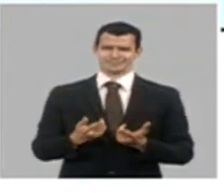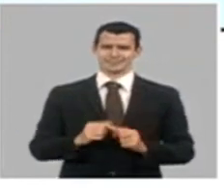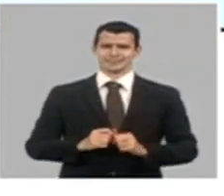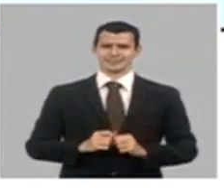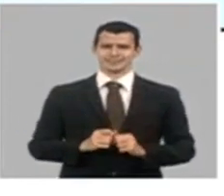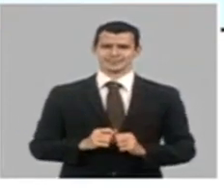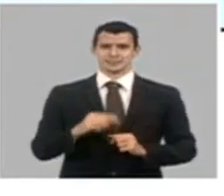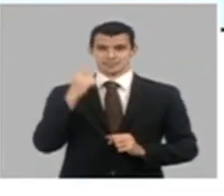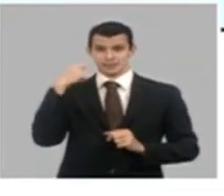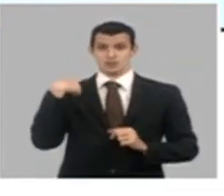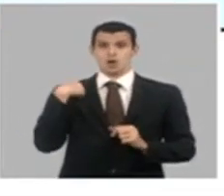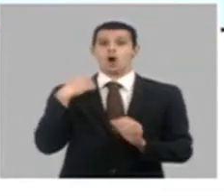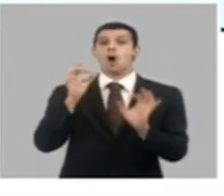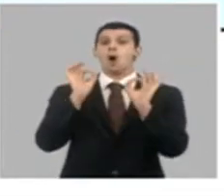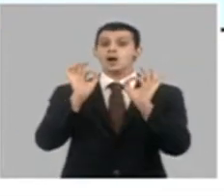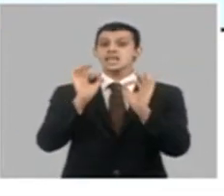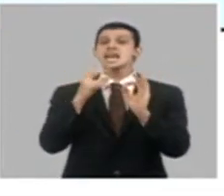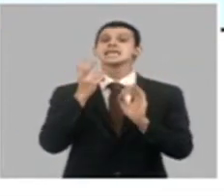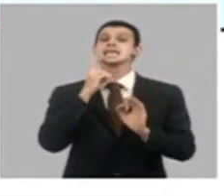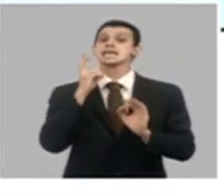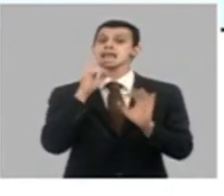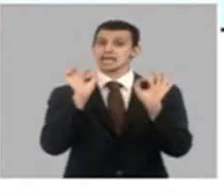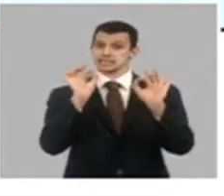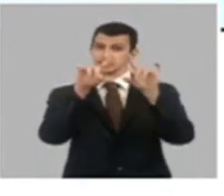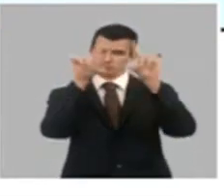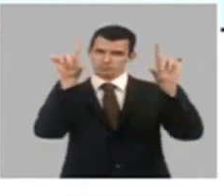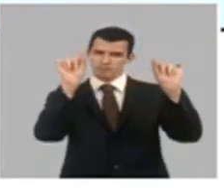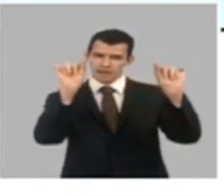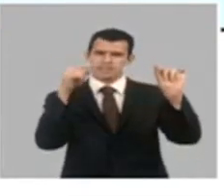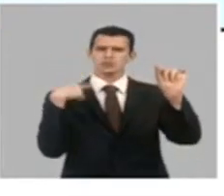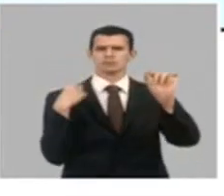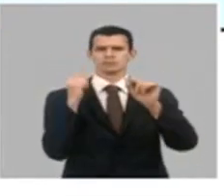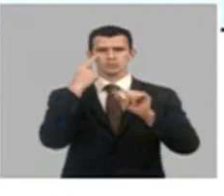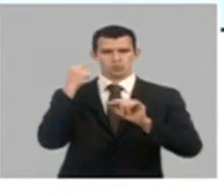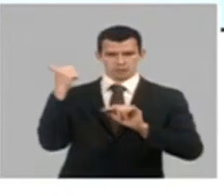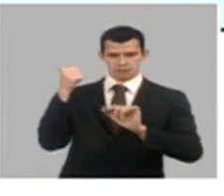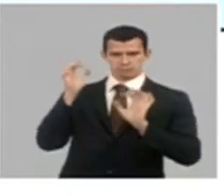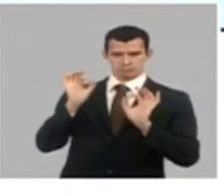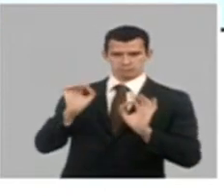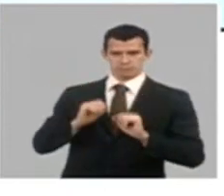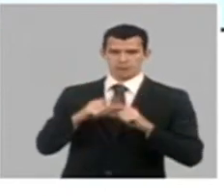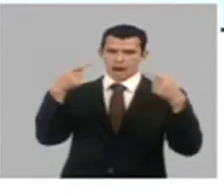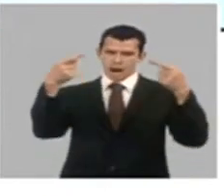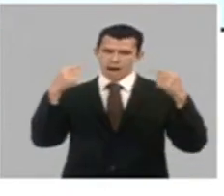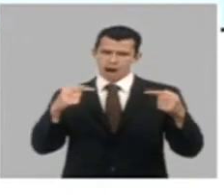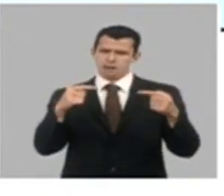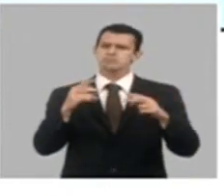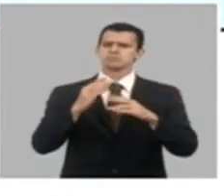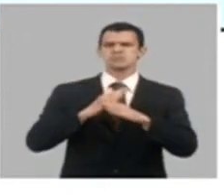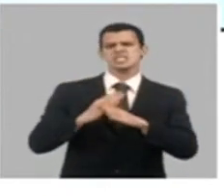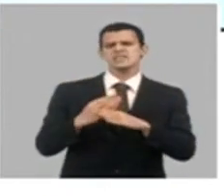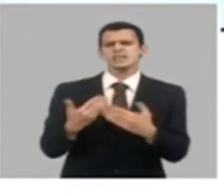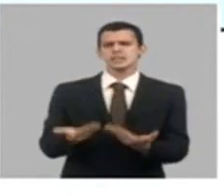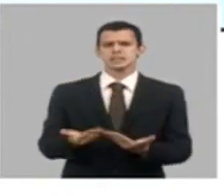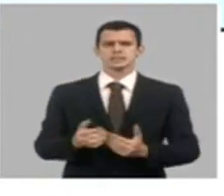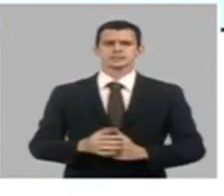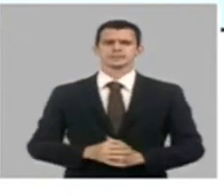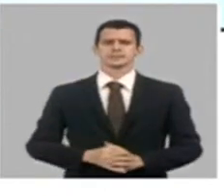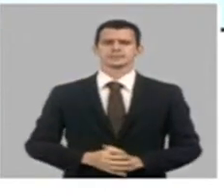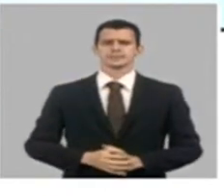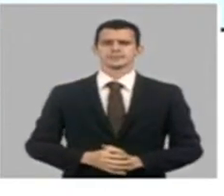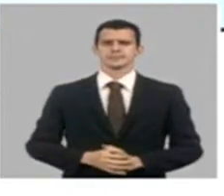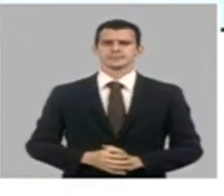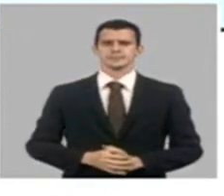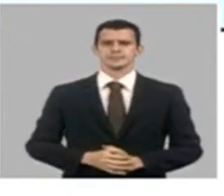algún sinónimo que no sea esa influencia maligna extranjera esta oficina que venga y del director nacional de inteligencia es una oficina